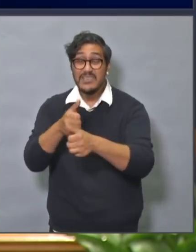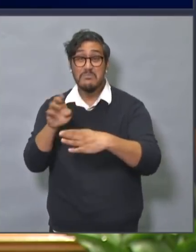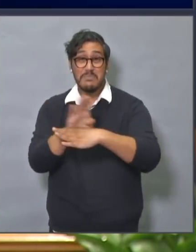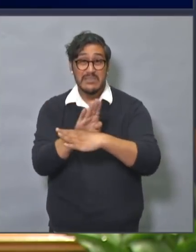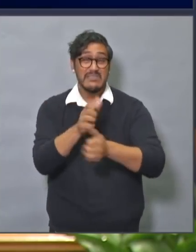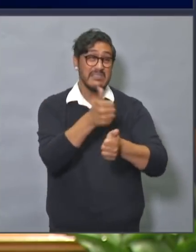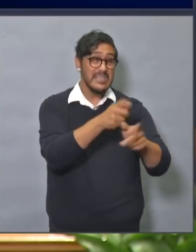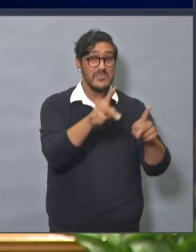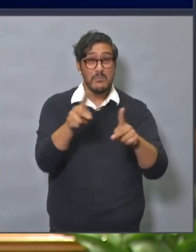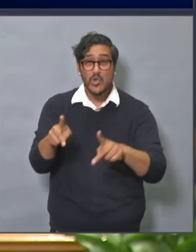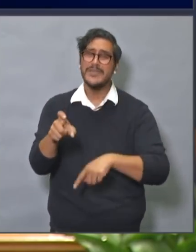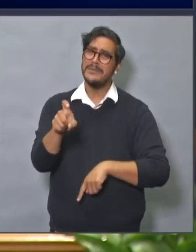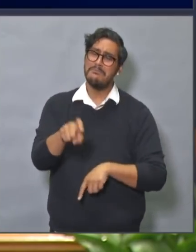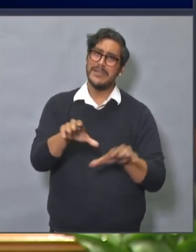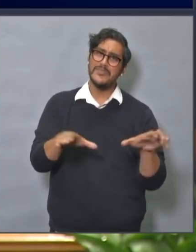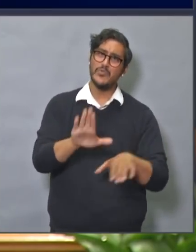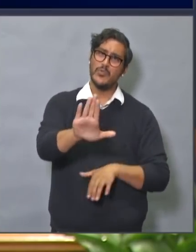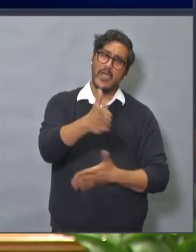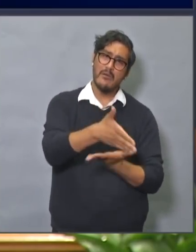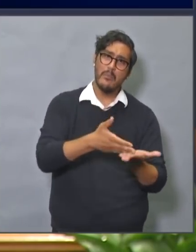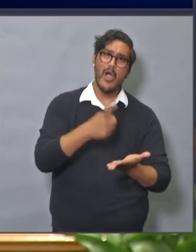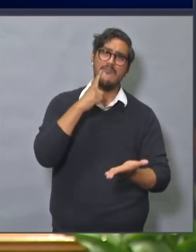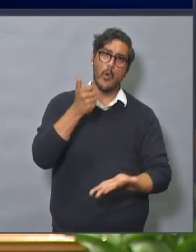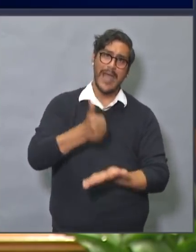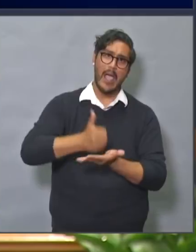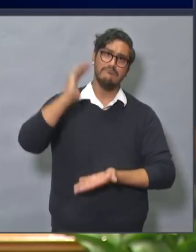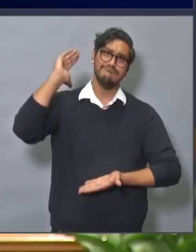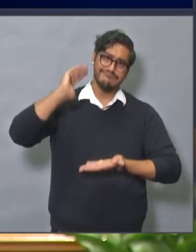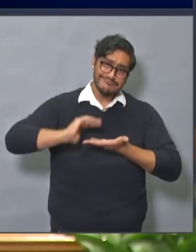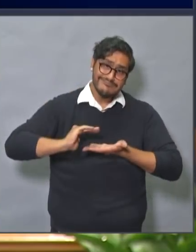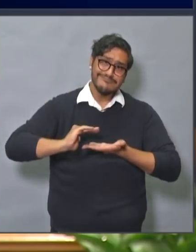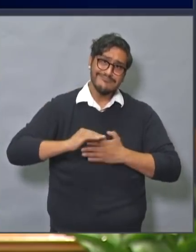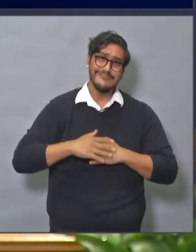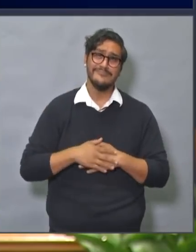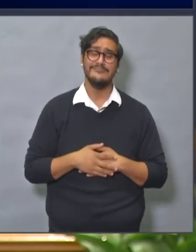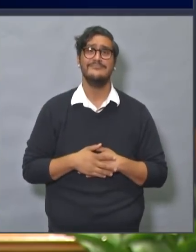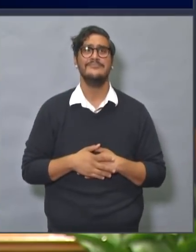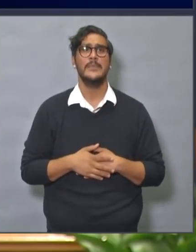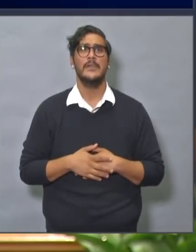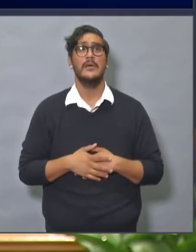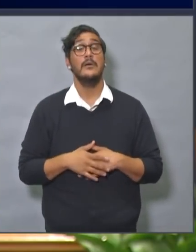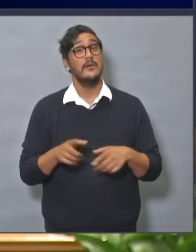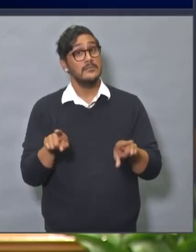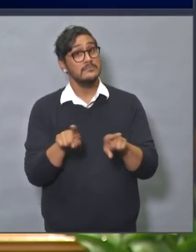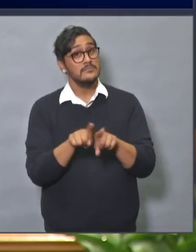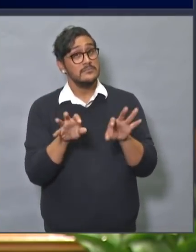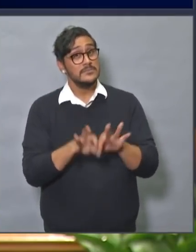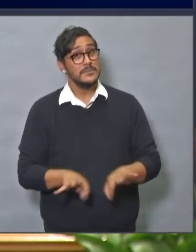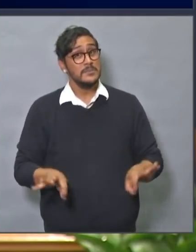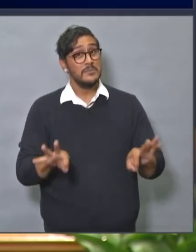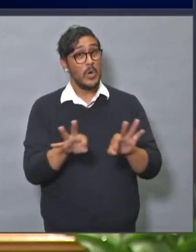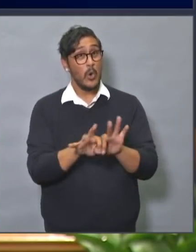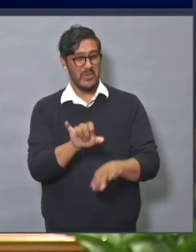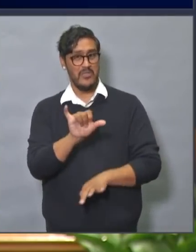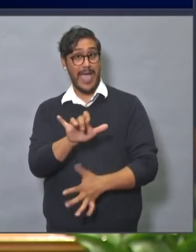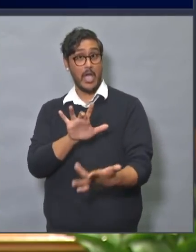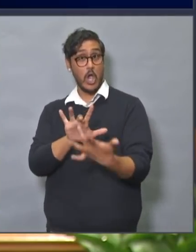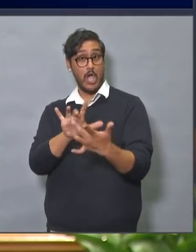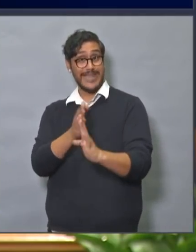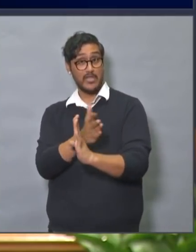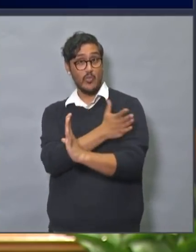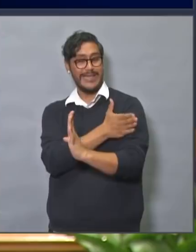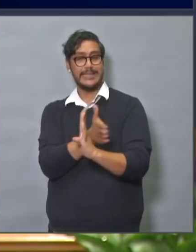para reducir la propagación de COVID-19. También es muy importante tener en cuenta que el rastreo de contactos